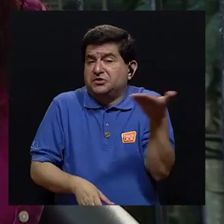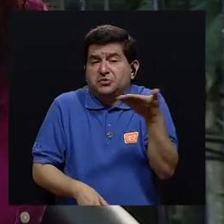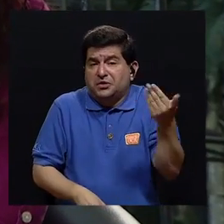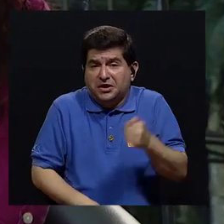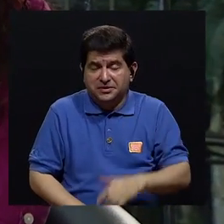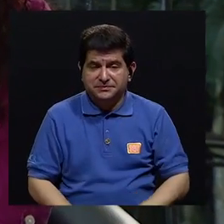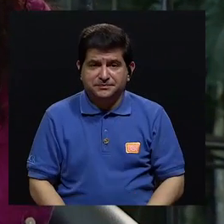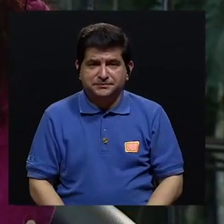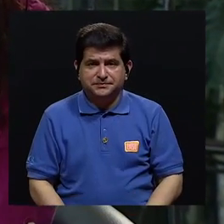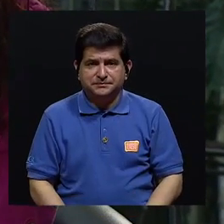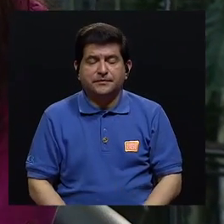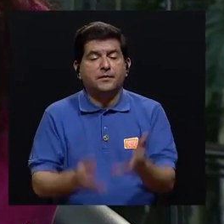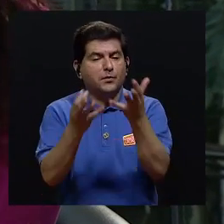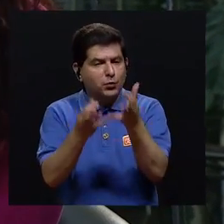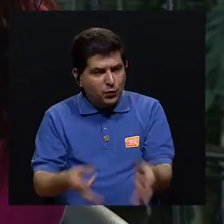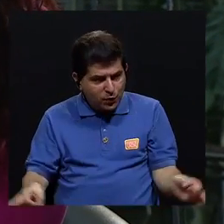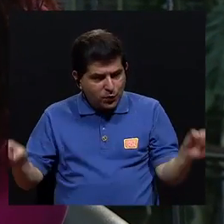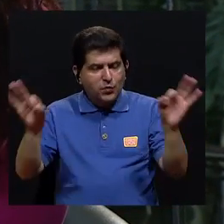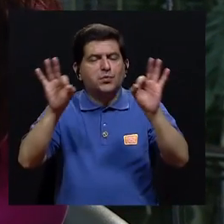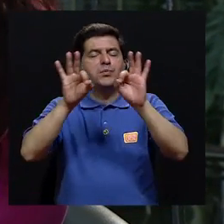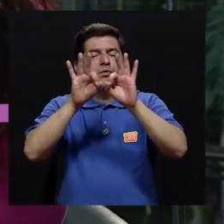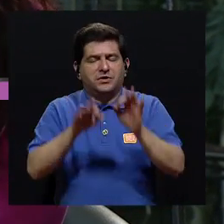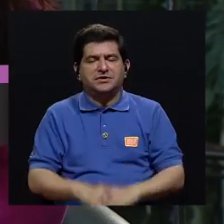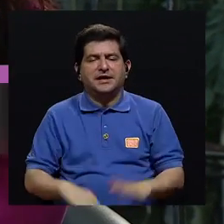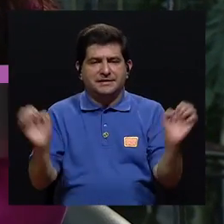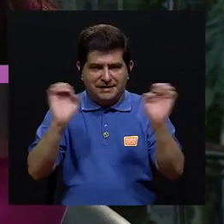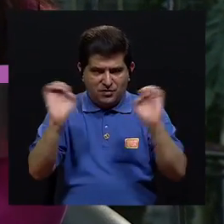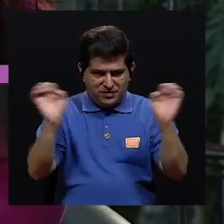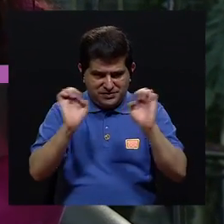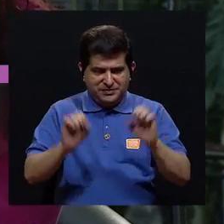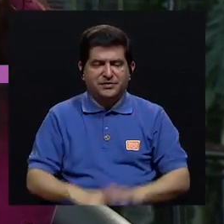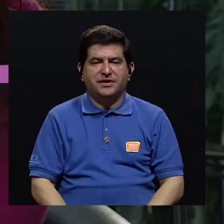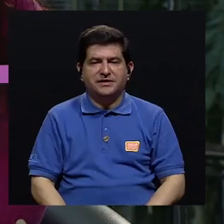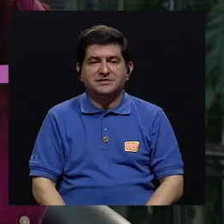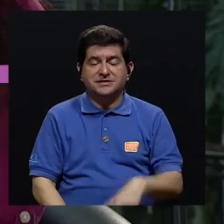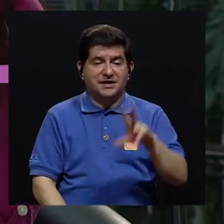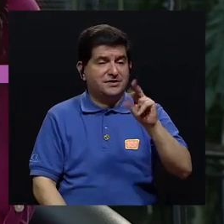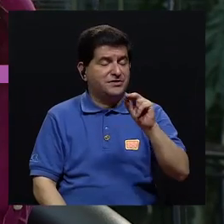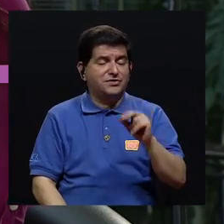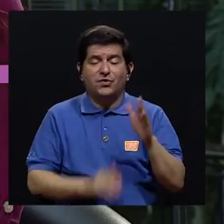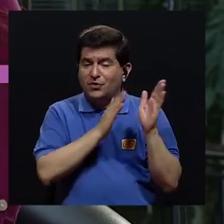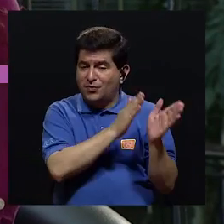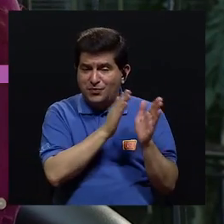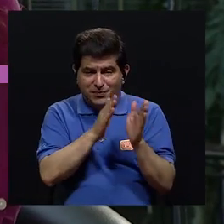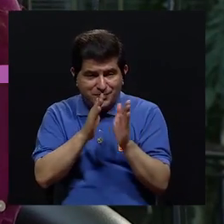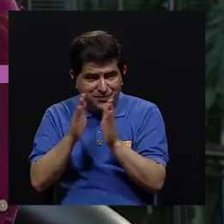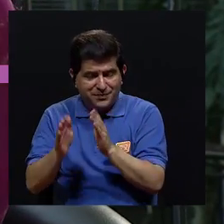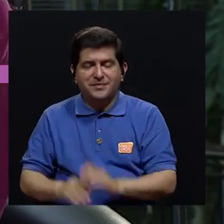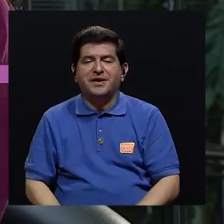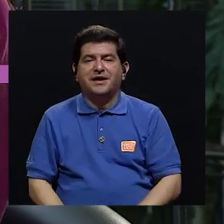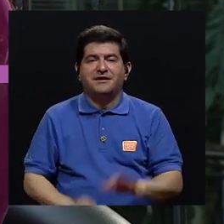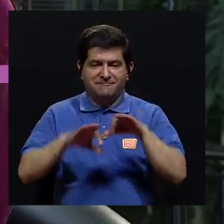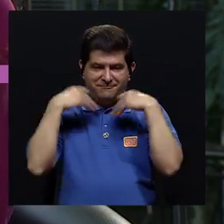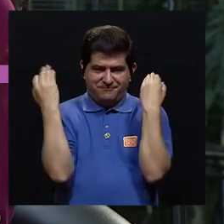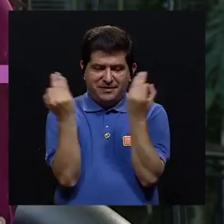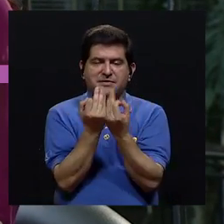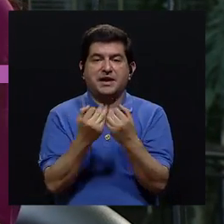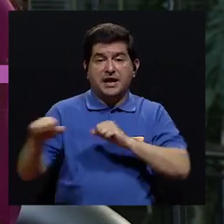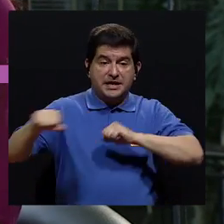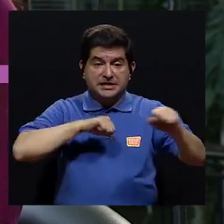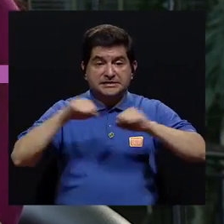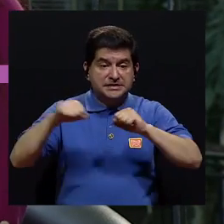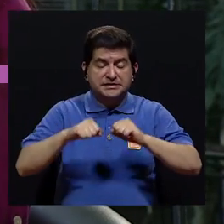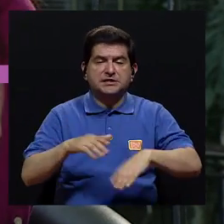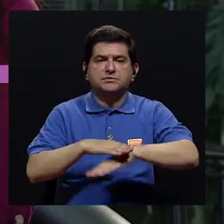adentro. Algo muy importante con la parte de emergencias, no siempre tenemos un protocolo a nivel de familia, decir, bueno, si hay